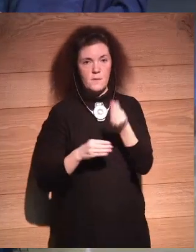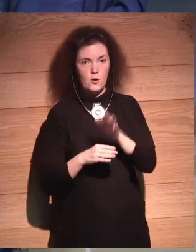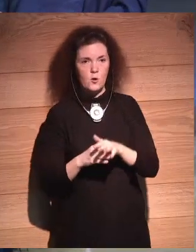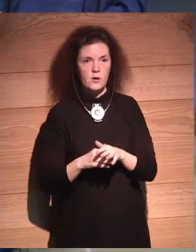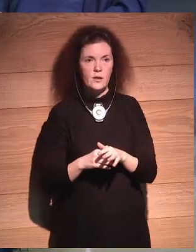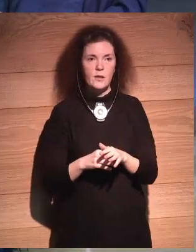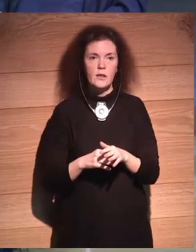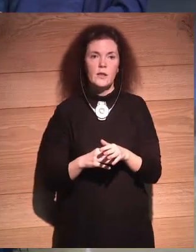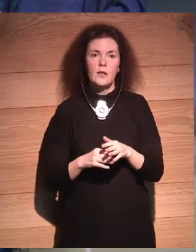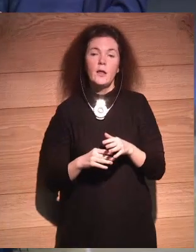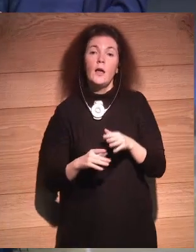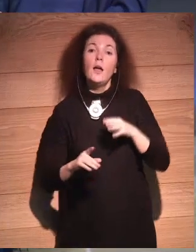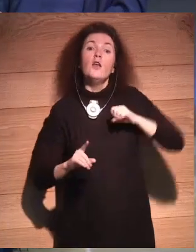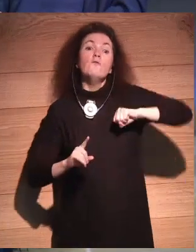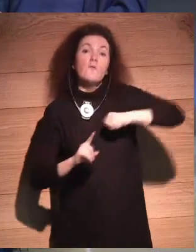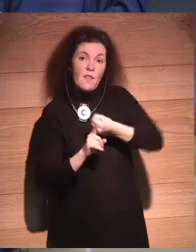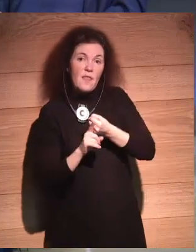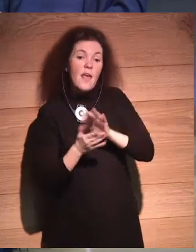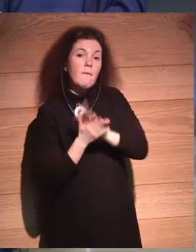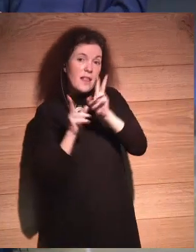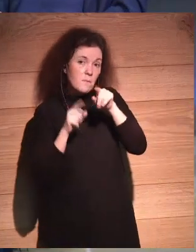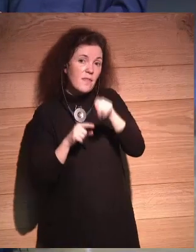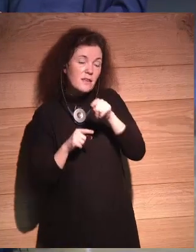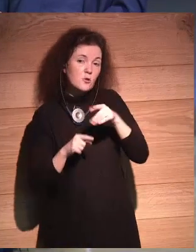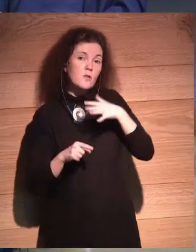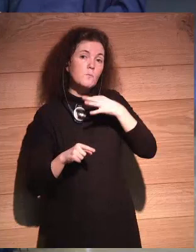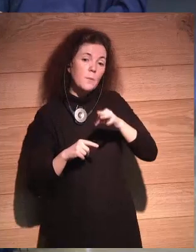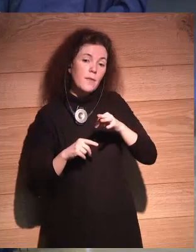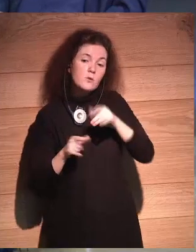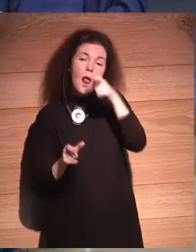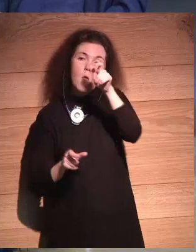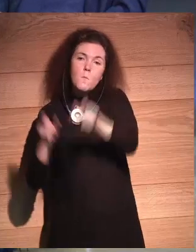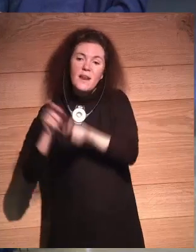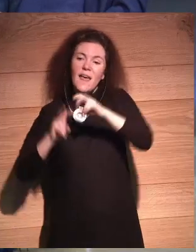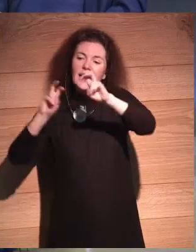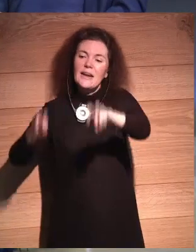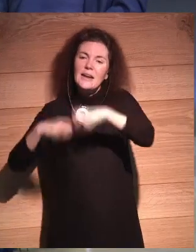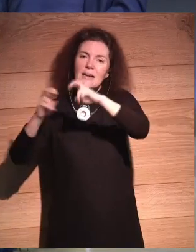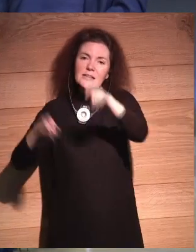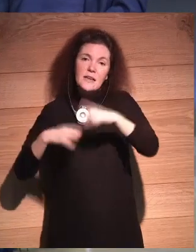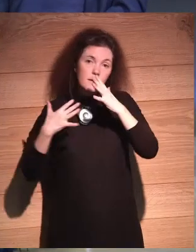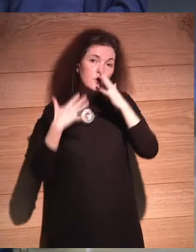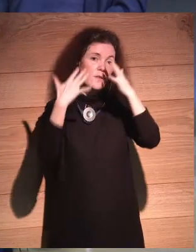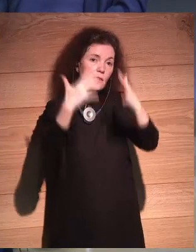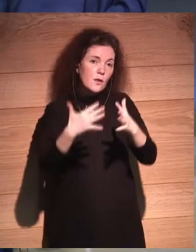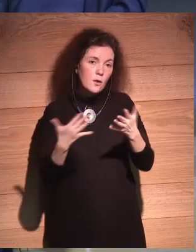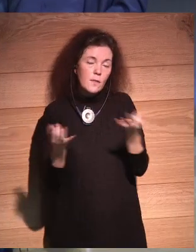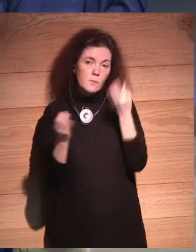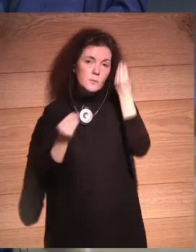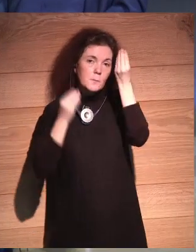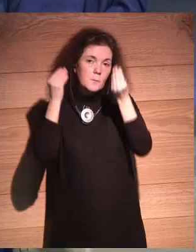Nos forzará a tratar esta cuestión. Y entonces podremos rediseñar a la humanidad en 10 años. Tenemos que pensar